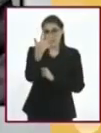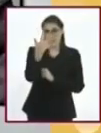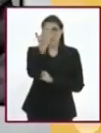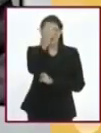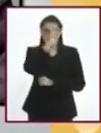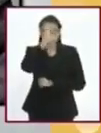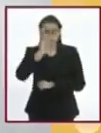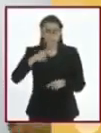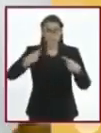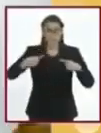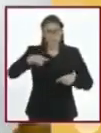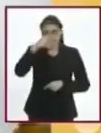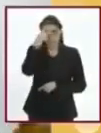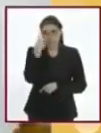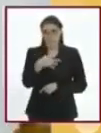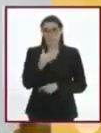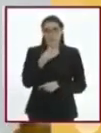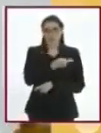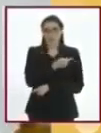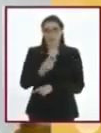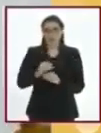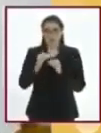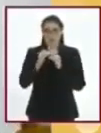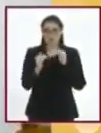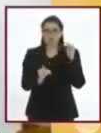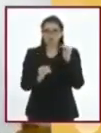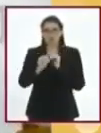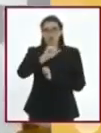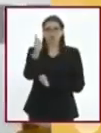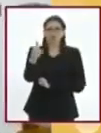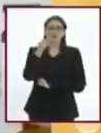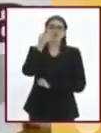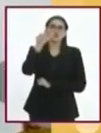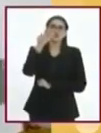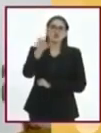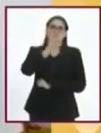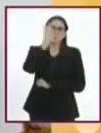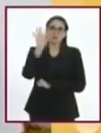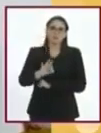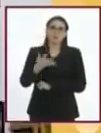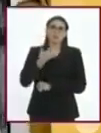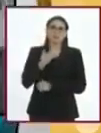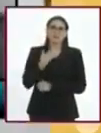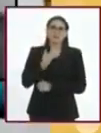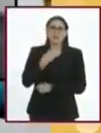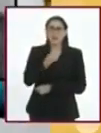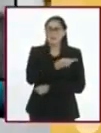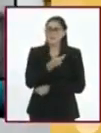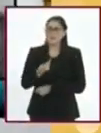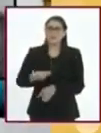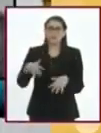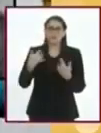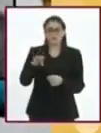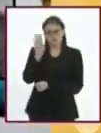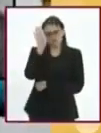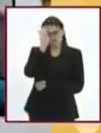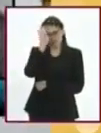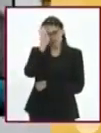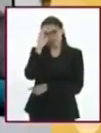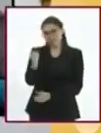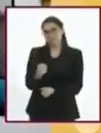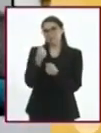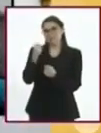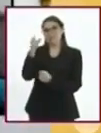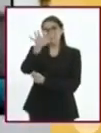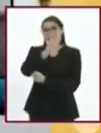patrimonial, mientras que el 18% de la población vivía en pobreza extrema. Los más pobres de los pobres se encuentran en el